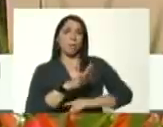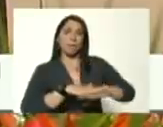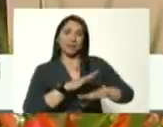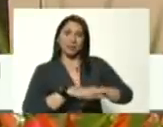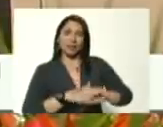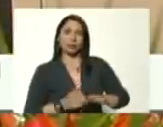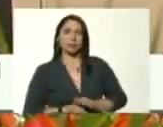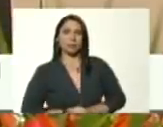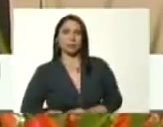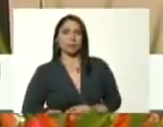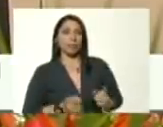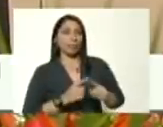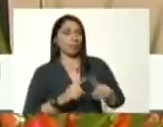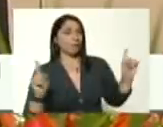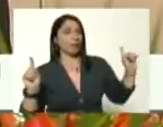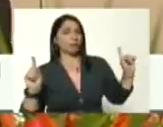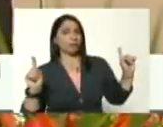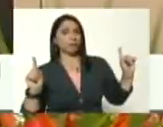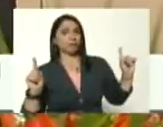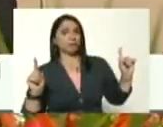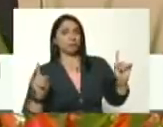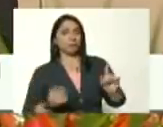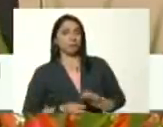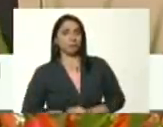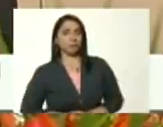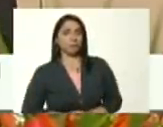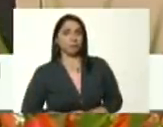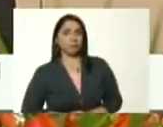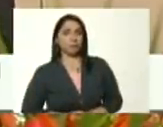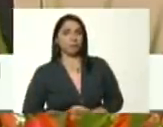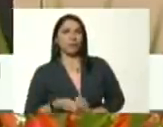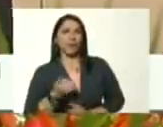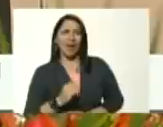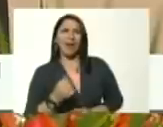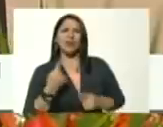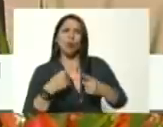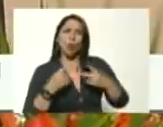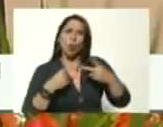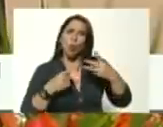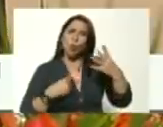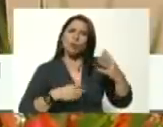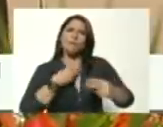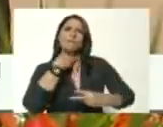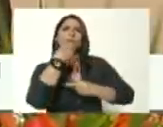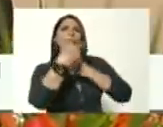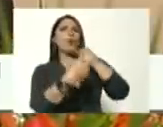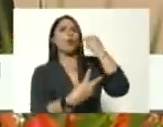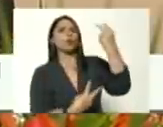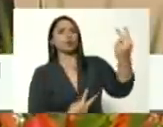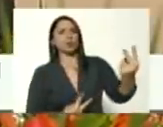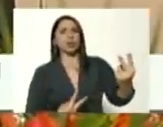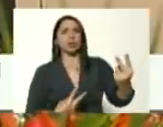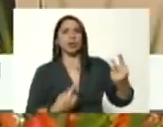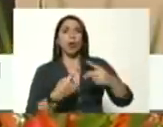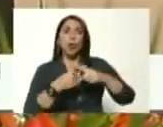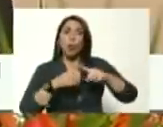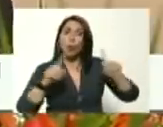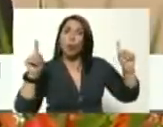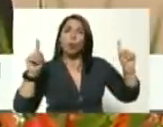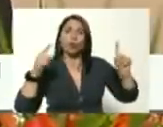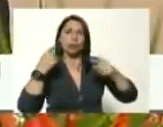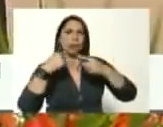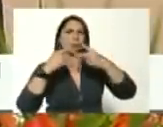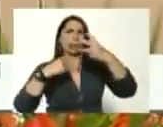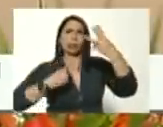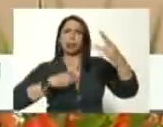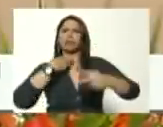lo contrario están apareciendo otras voces están apareciendo terceras voces